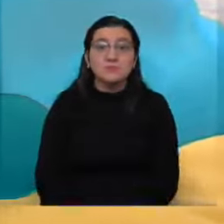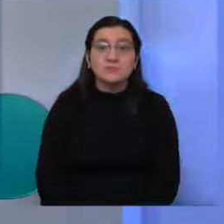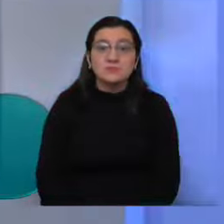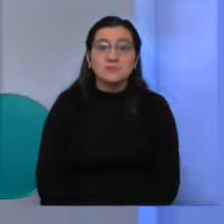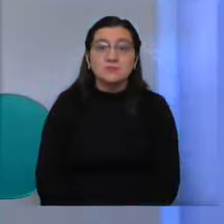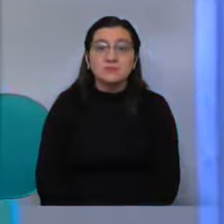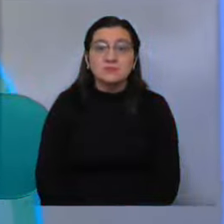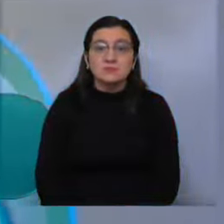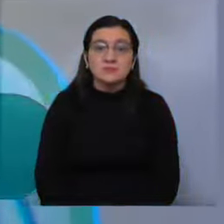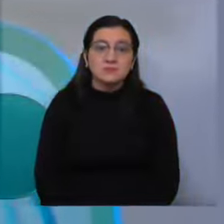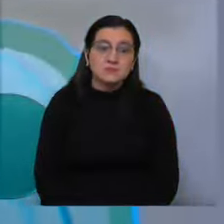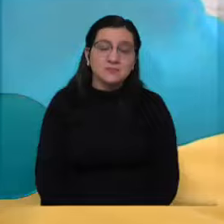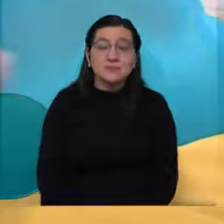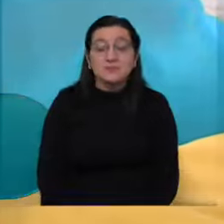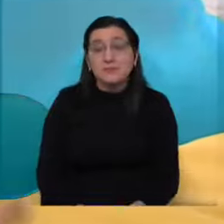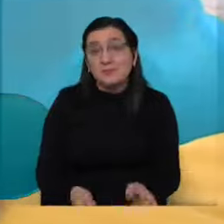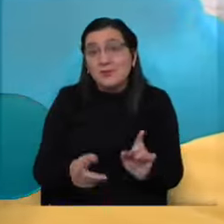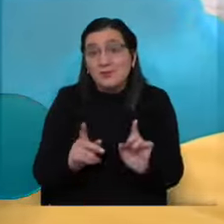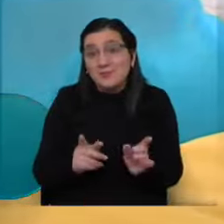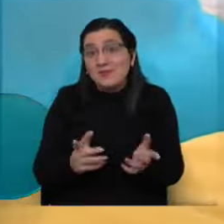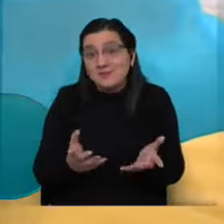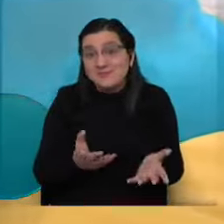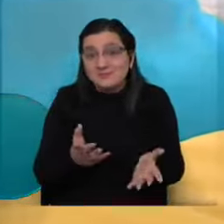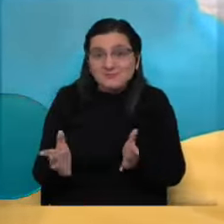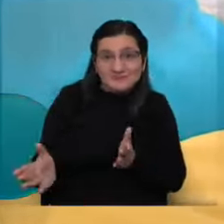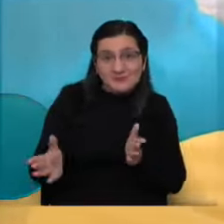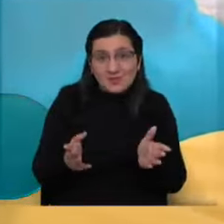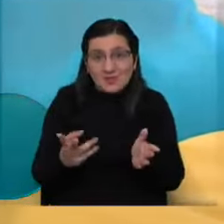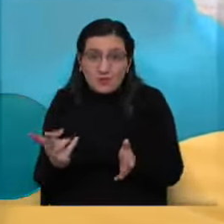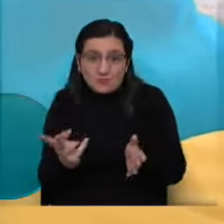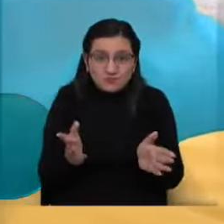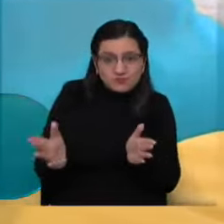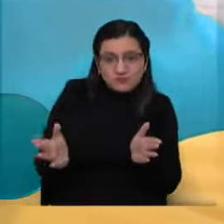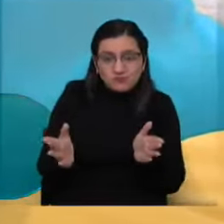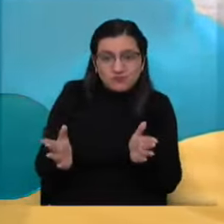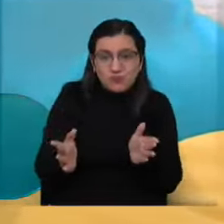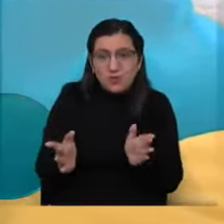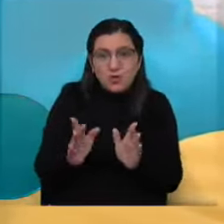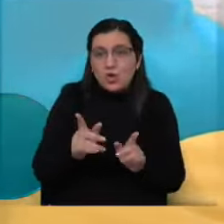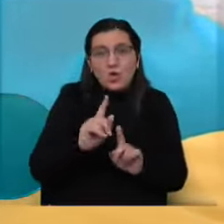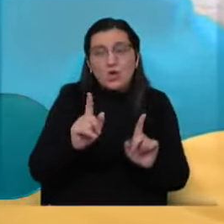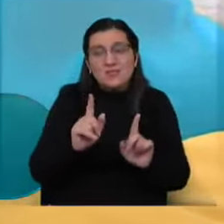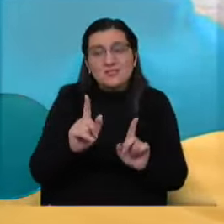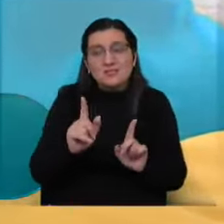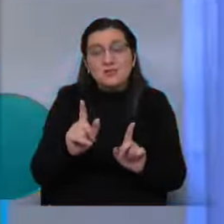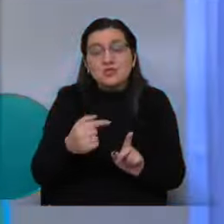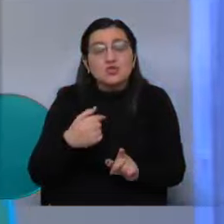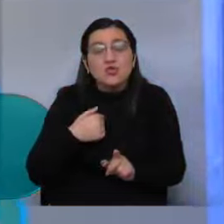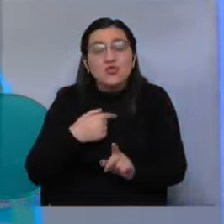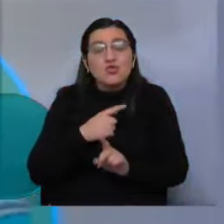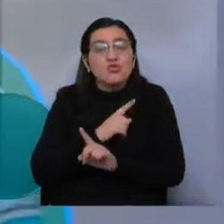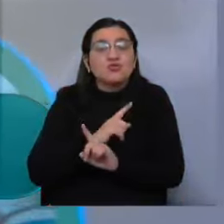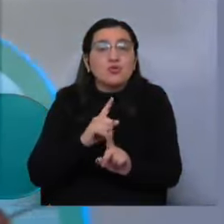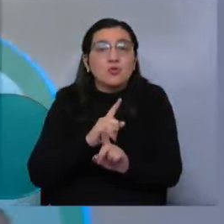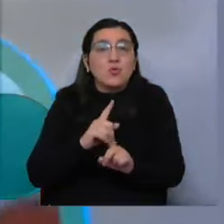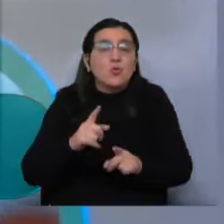visión pero que también como eso lo delamarre No tú no tienes el dueño de la verdad Muy